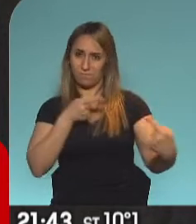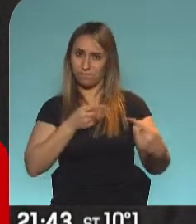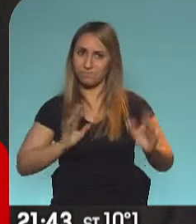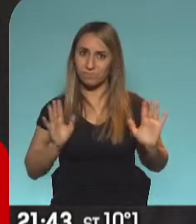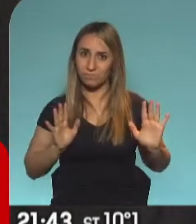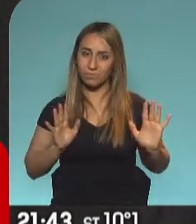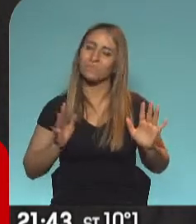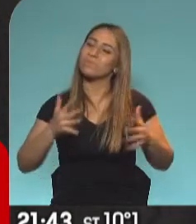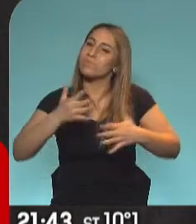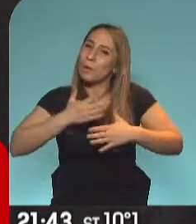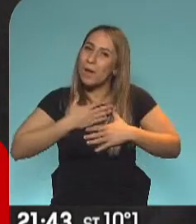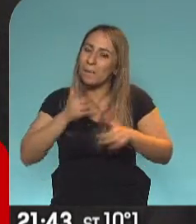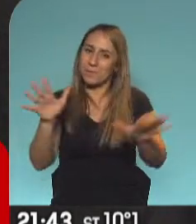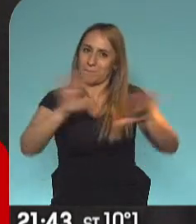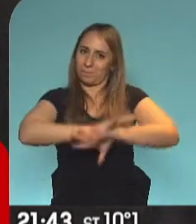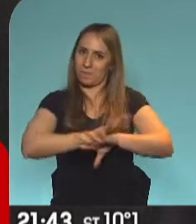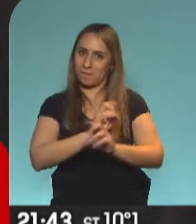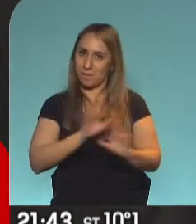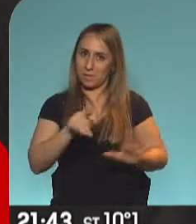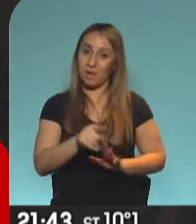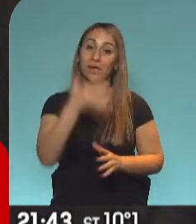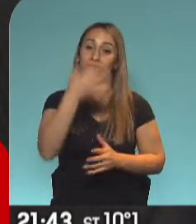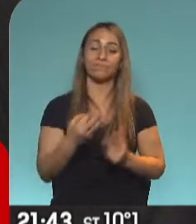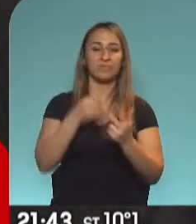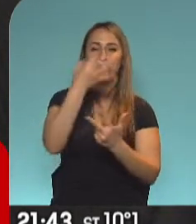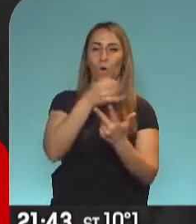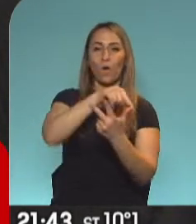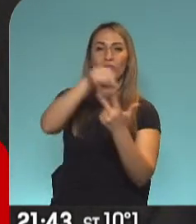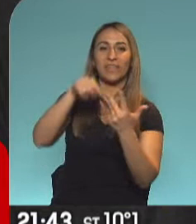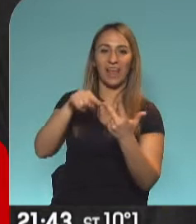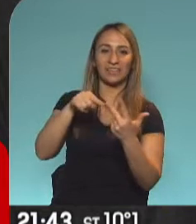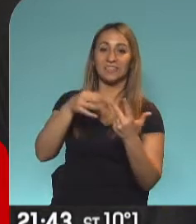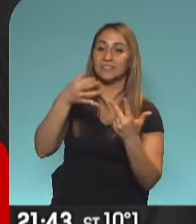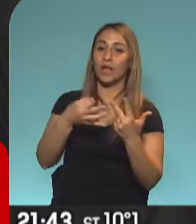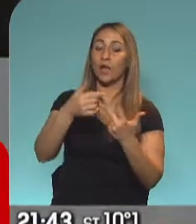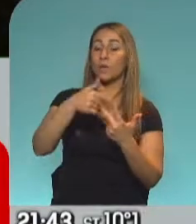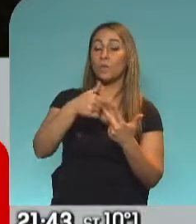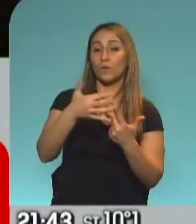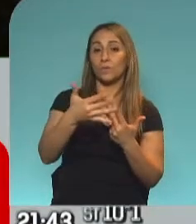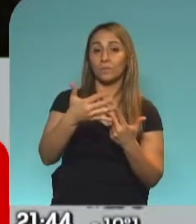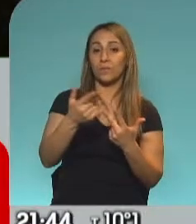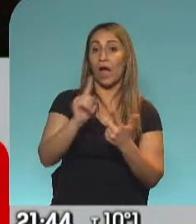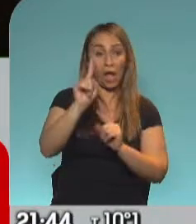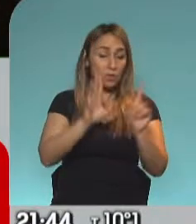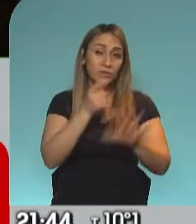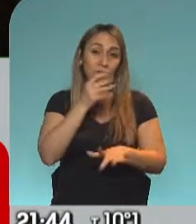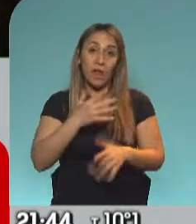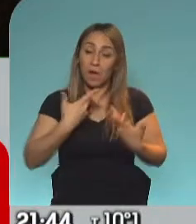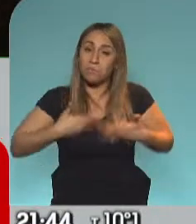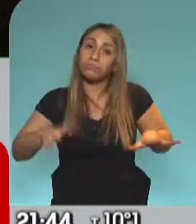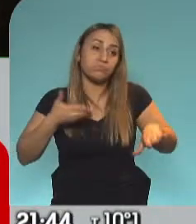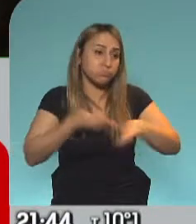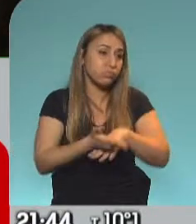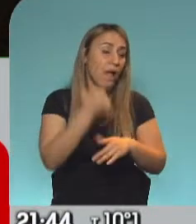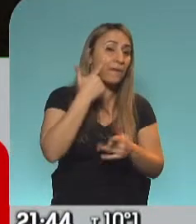pienso que es un error, porque probablemente algunos de ellos, esos 3, probablemente alguno hubiera sido ratificado en su lugar, y hay otros que no es tan